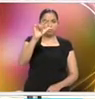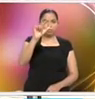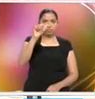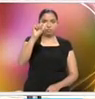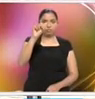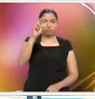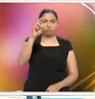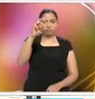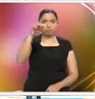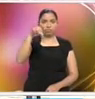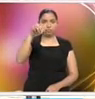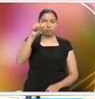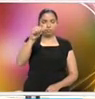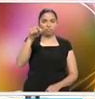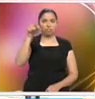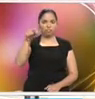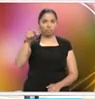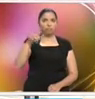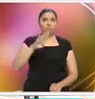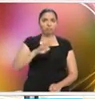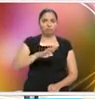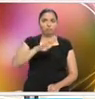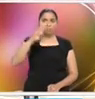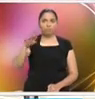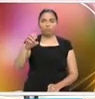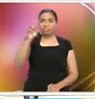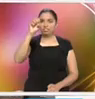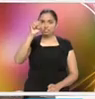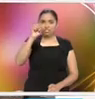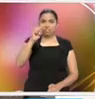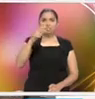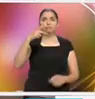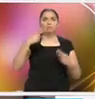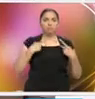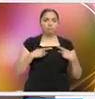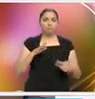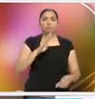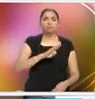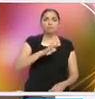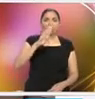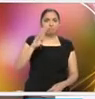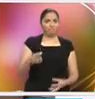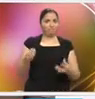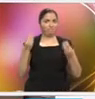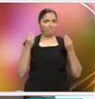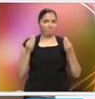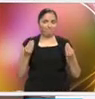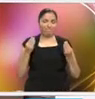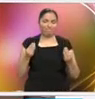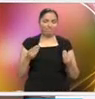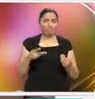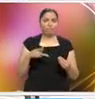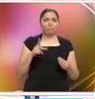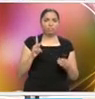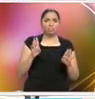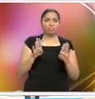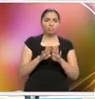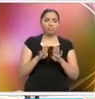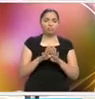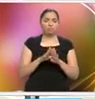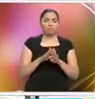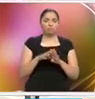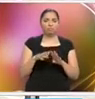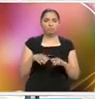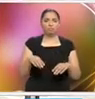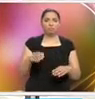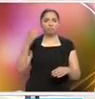recuenta, se mueren más de 60 personajes en total en todas las obras, en las tragedias, y no mueren así, muy pocos mueren en su cama, unos